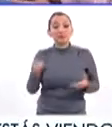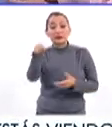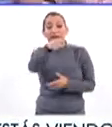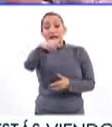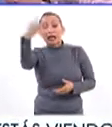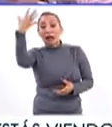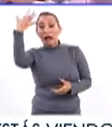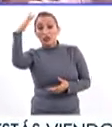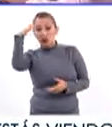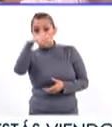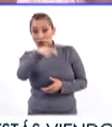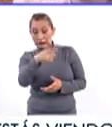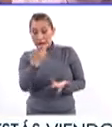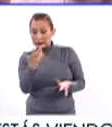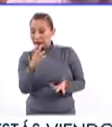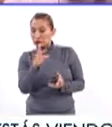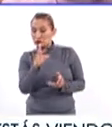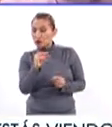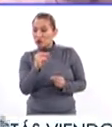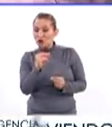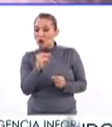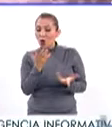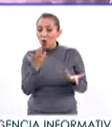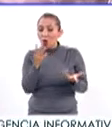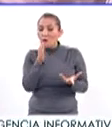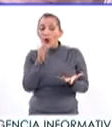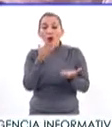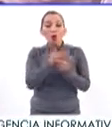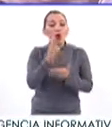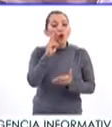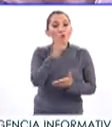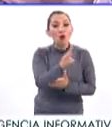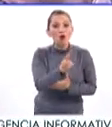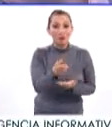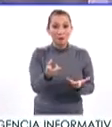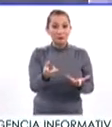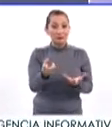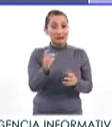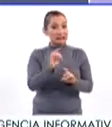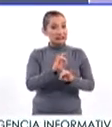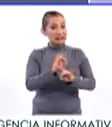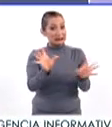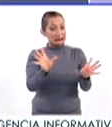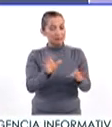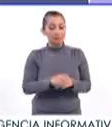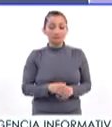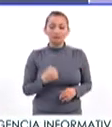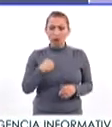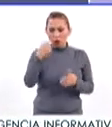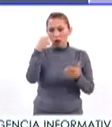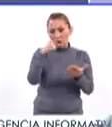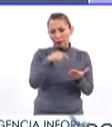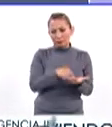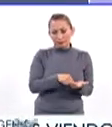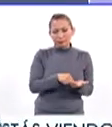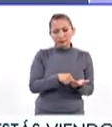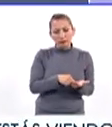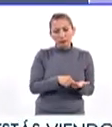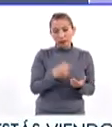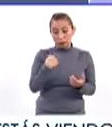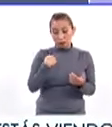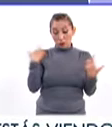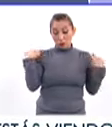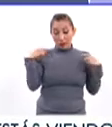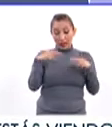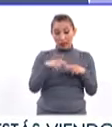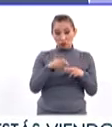los adultos de alguna manera ya no tenemos acceso a ello. Es delicado. Yo creo ciertamente que como